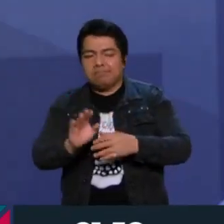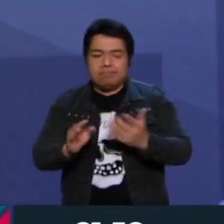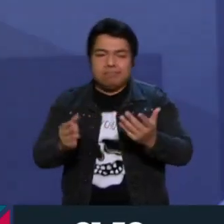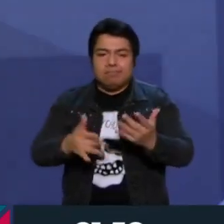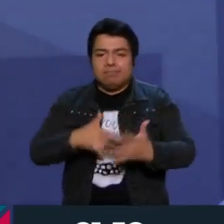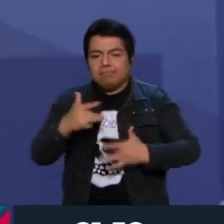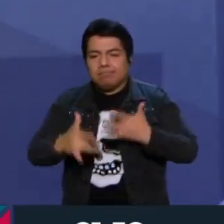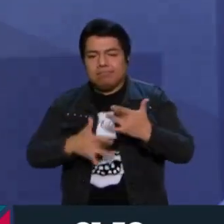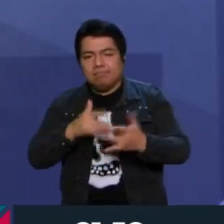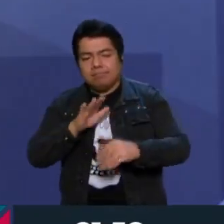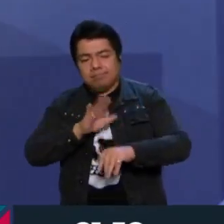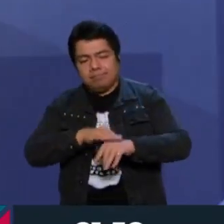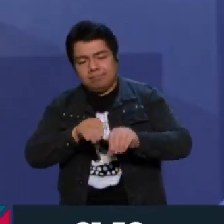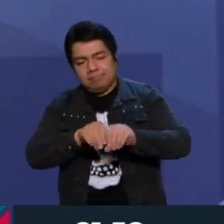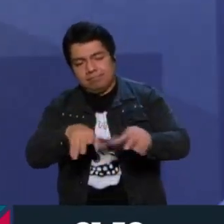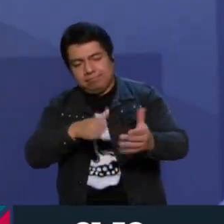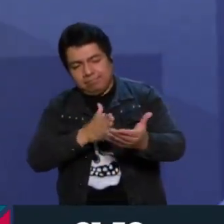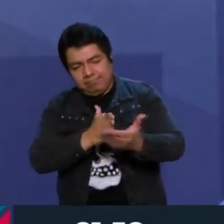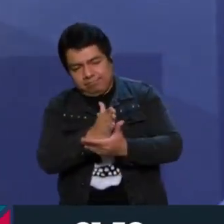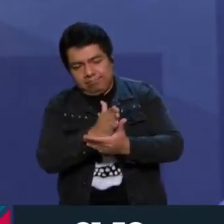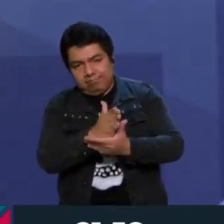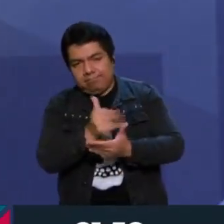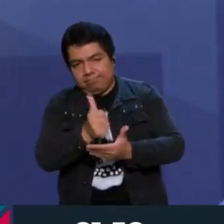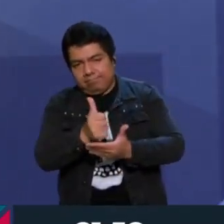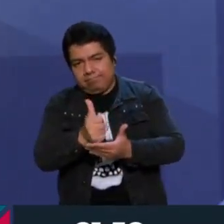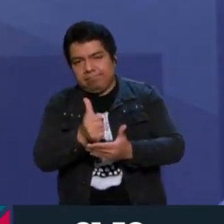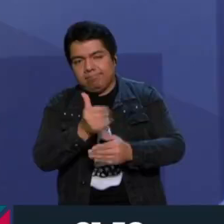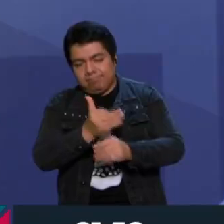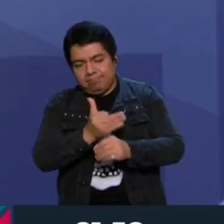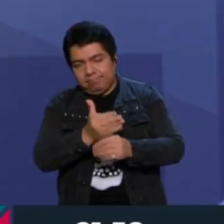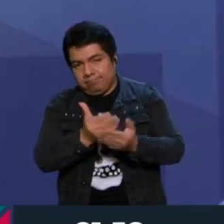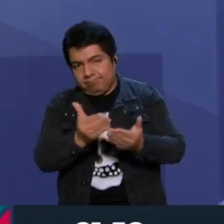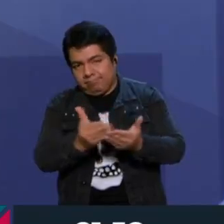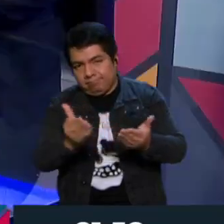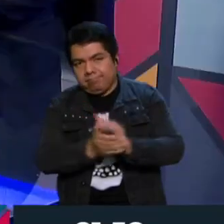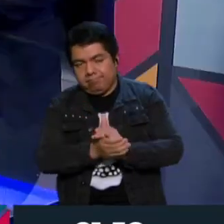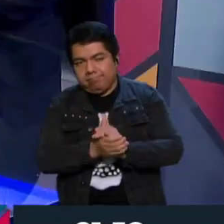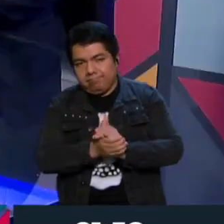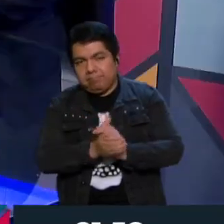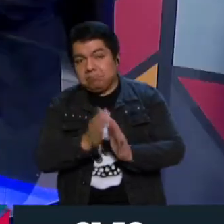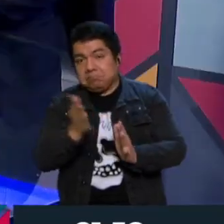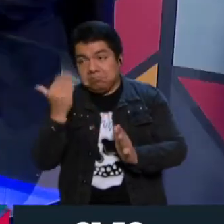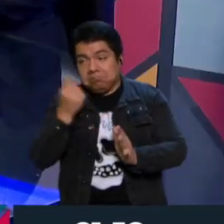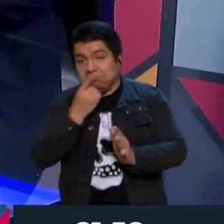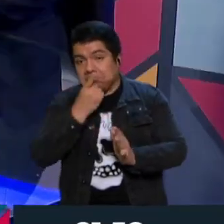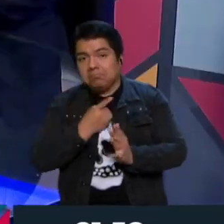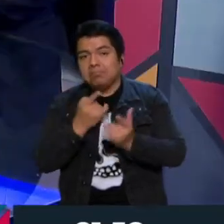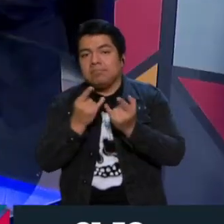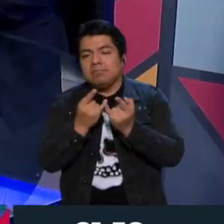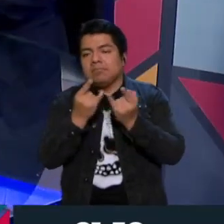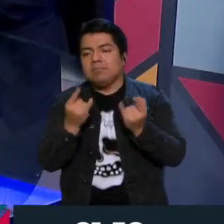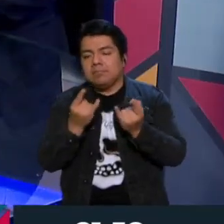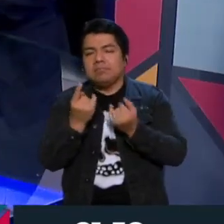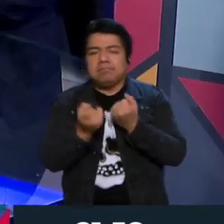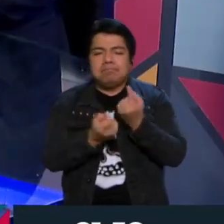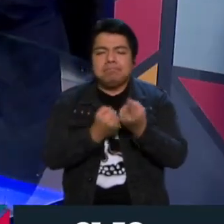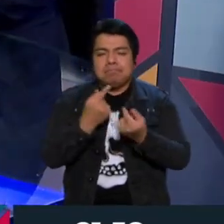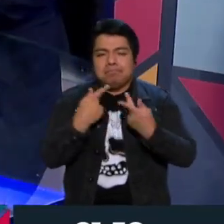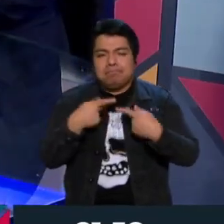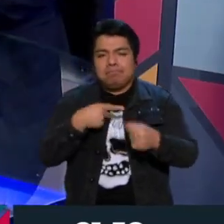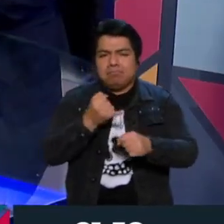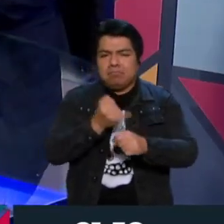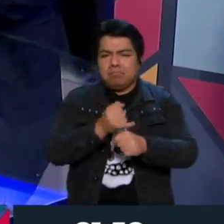tener más acceso a esa información, que eso también es lo que ha pasado, ¿no? Nos hicieron o nos dijeron que la historia eran ciertos personajes,